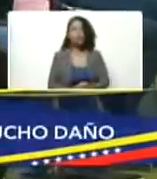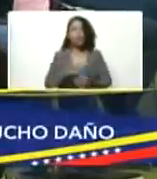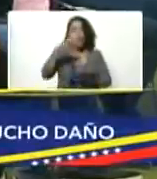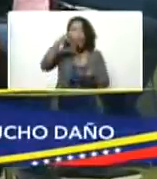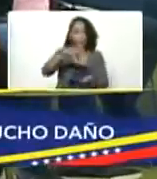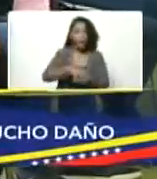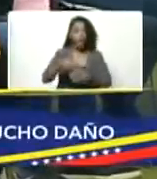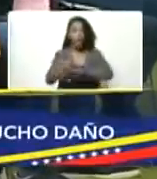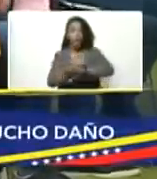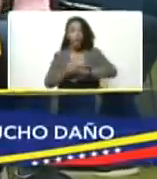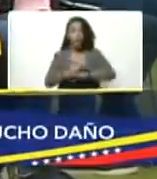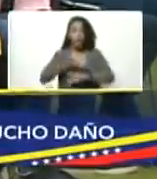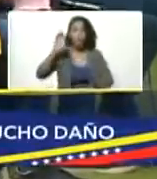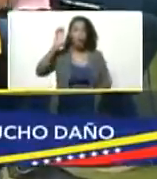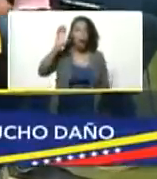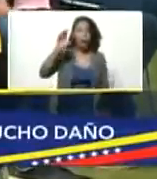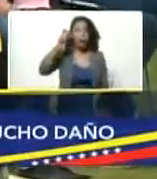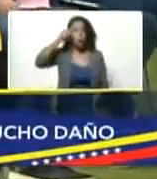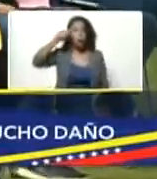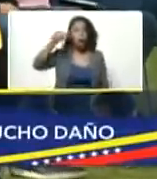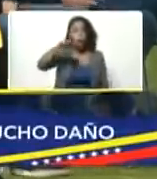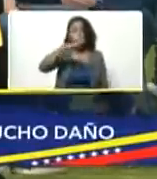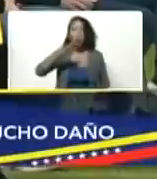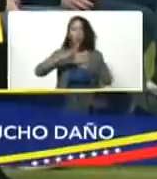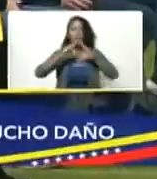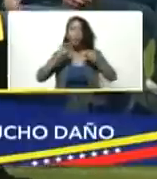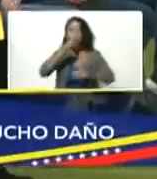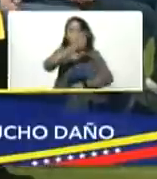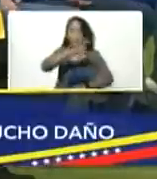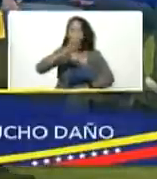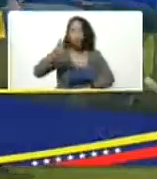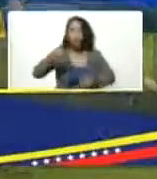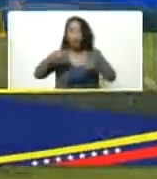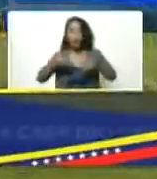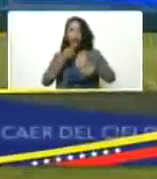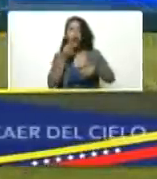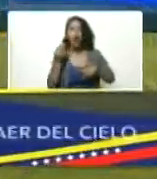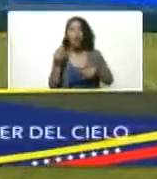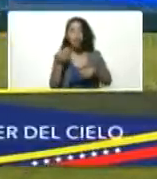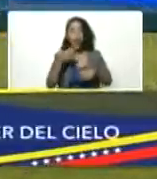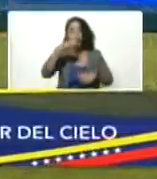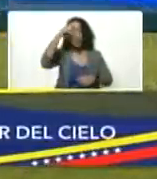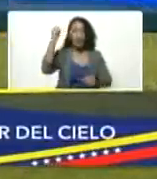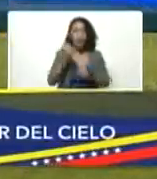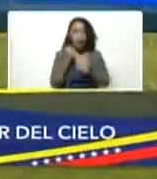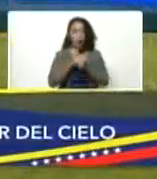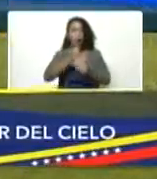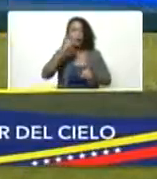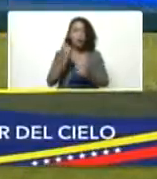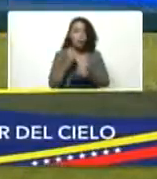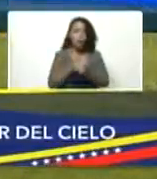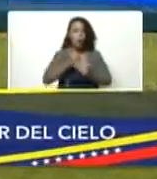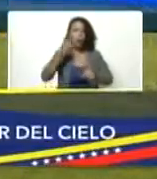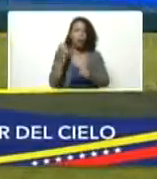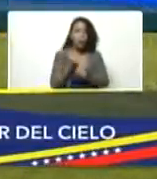del gobierno, del país, del pueblo, de toda la gente, de la juventud. El trabajo, el trabajo, el